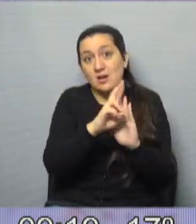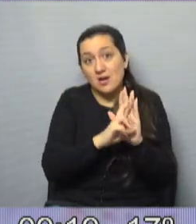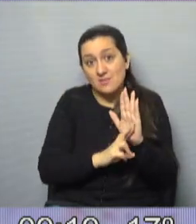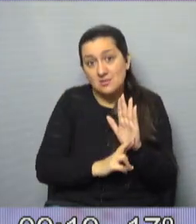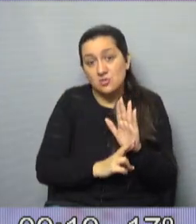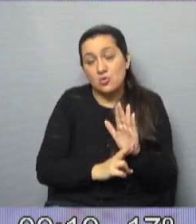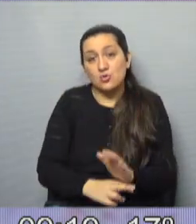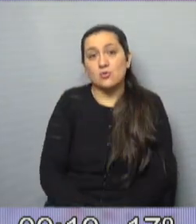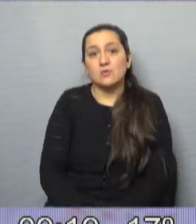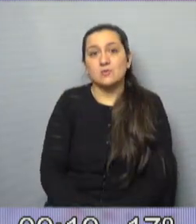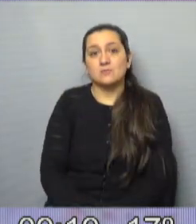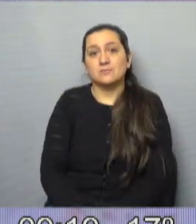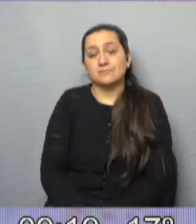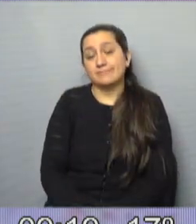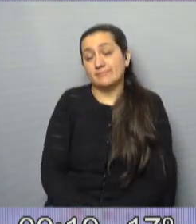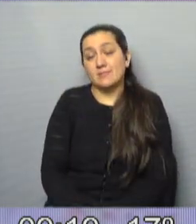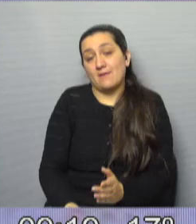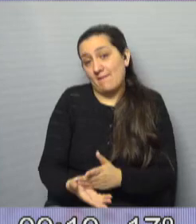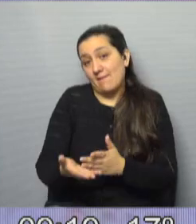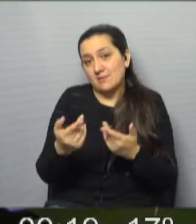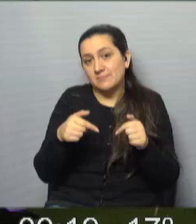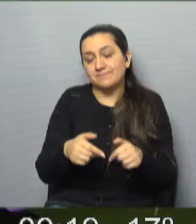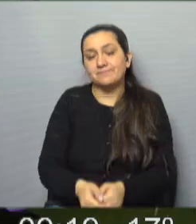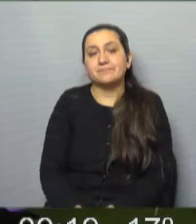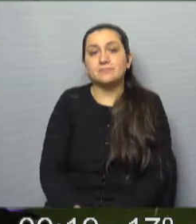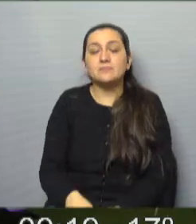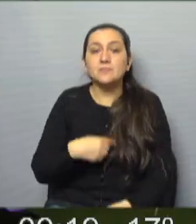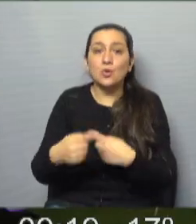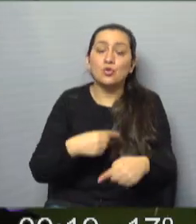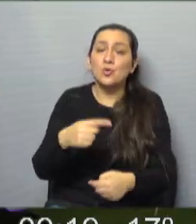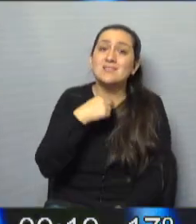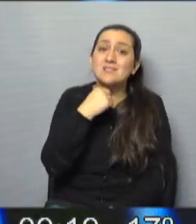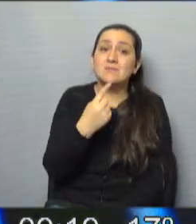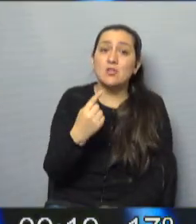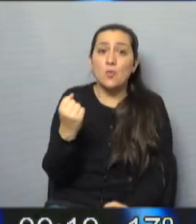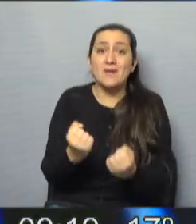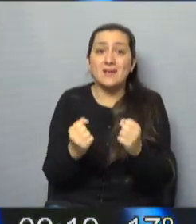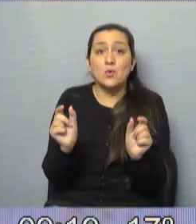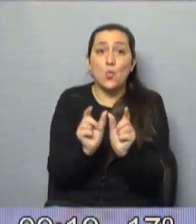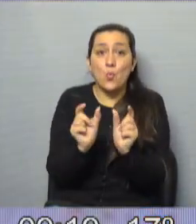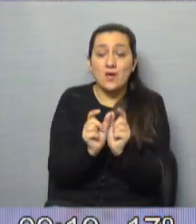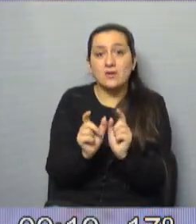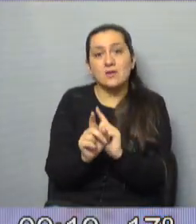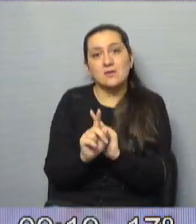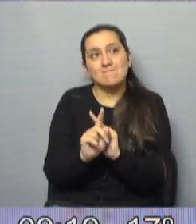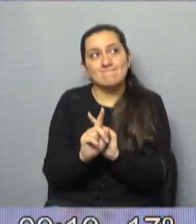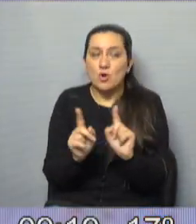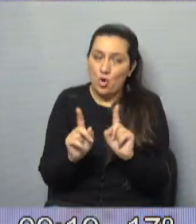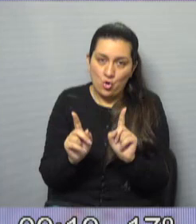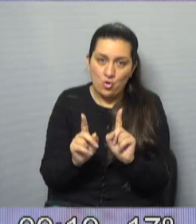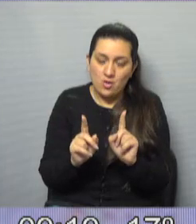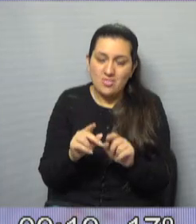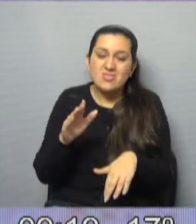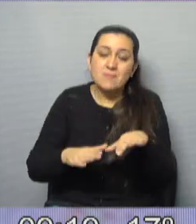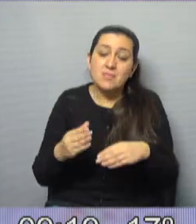fue a base de remientos, se iba a dar. ¿Sigue siendo redituable hoy manejar un Uber? No. Depende también de un montón